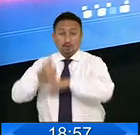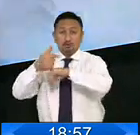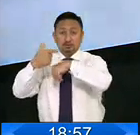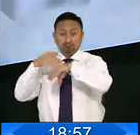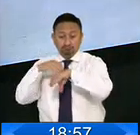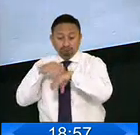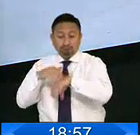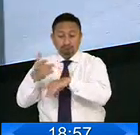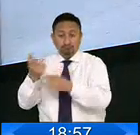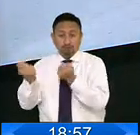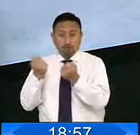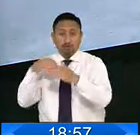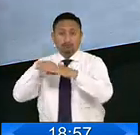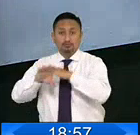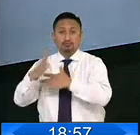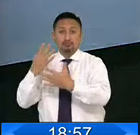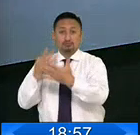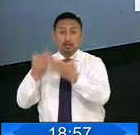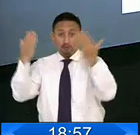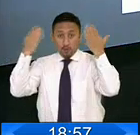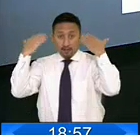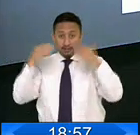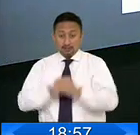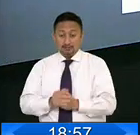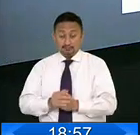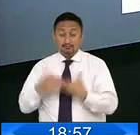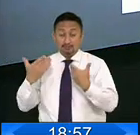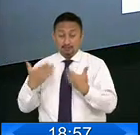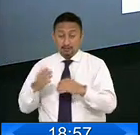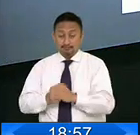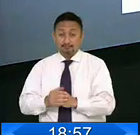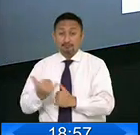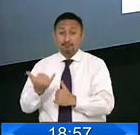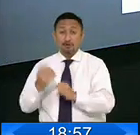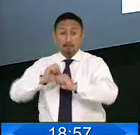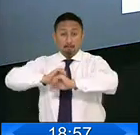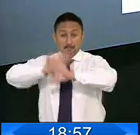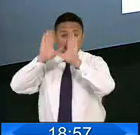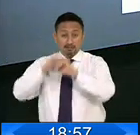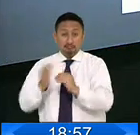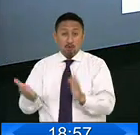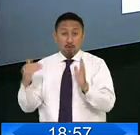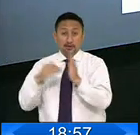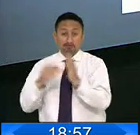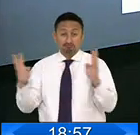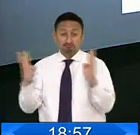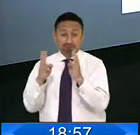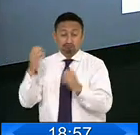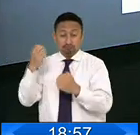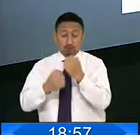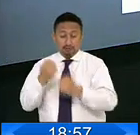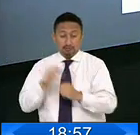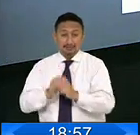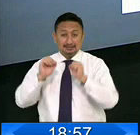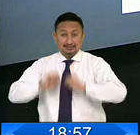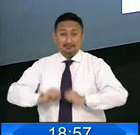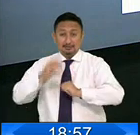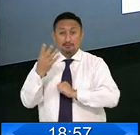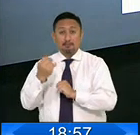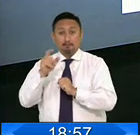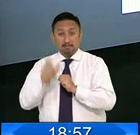refuerzan controles en la penitenciaría del Litoral después de que se registraron nuevos amotinamientos y un intento de fuga